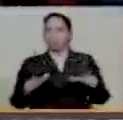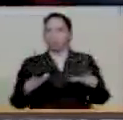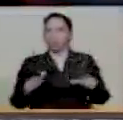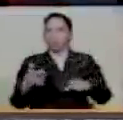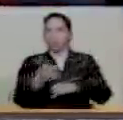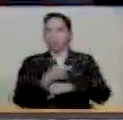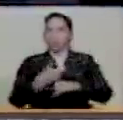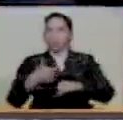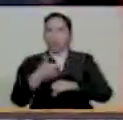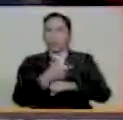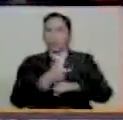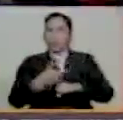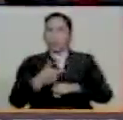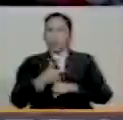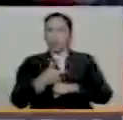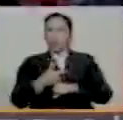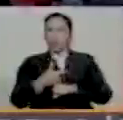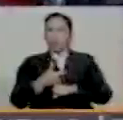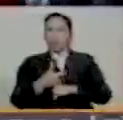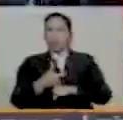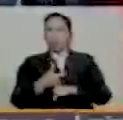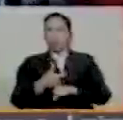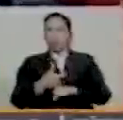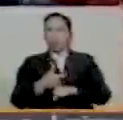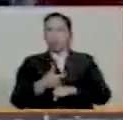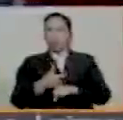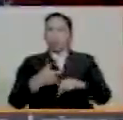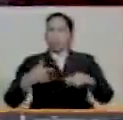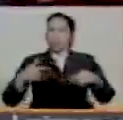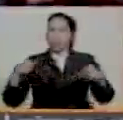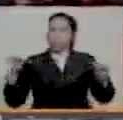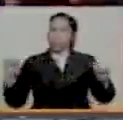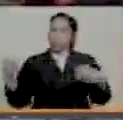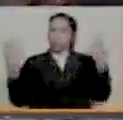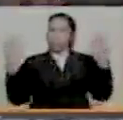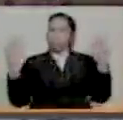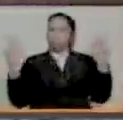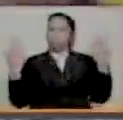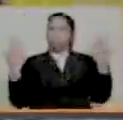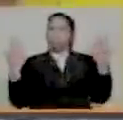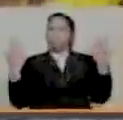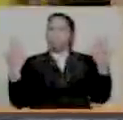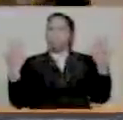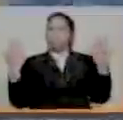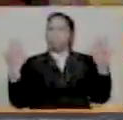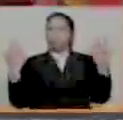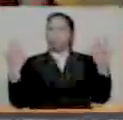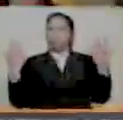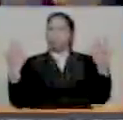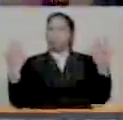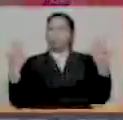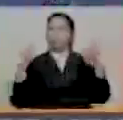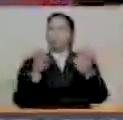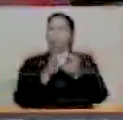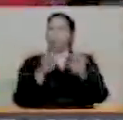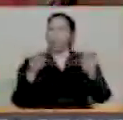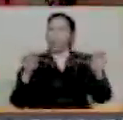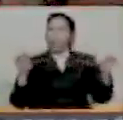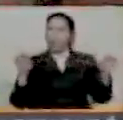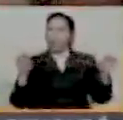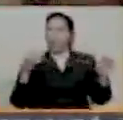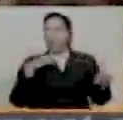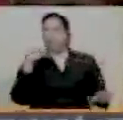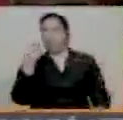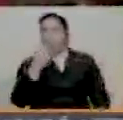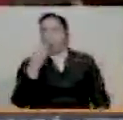gubernamentales los certificados que enaltecen y exaltan parte de la educación de los jóvenes